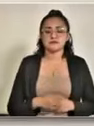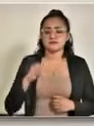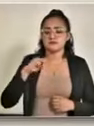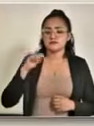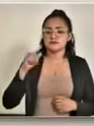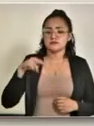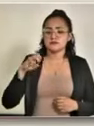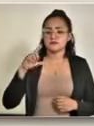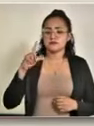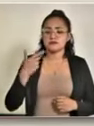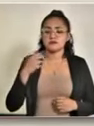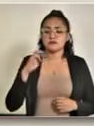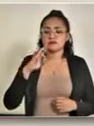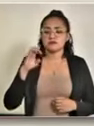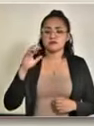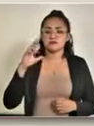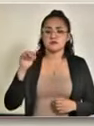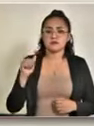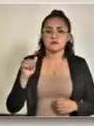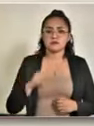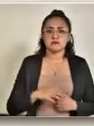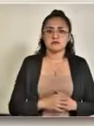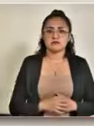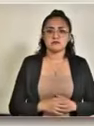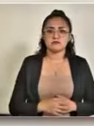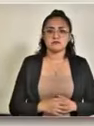Manuel Herrera, Imagen Televisión.